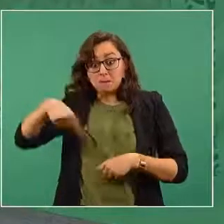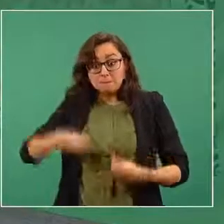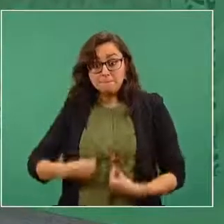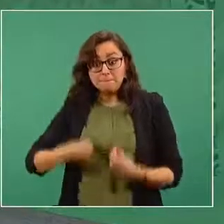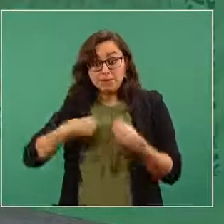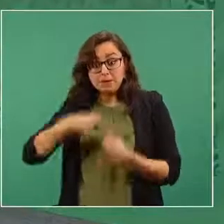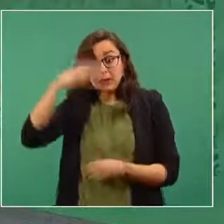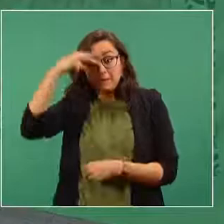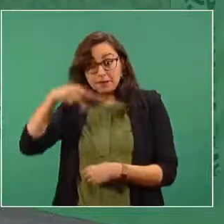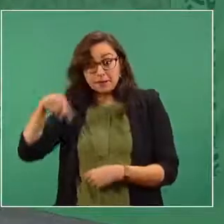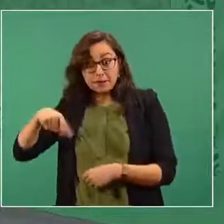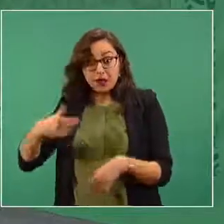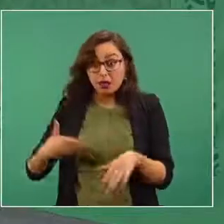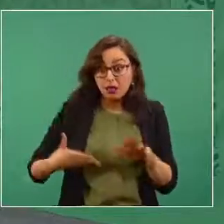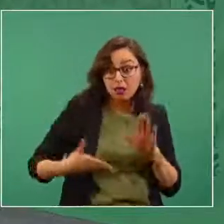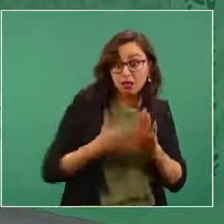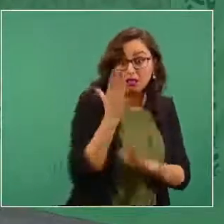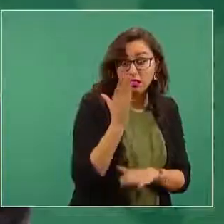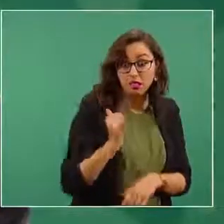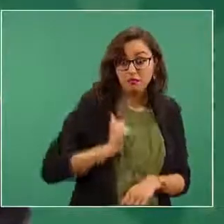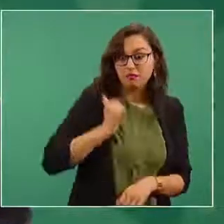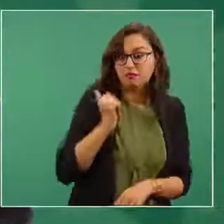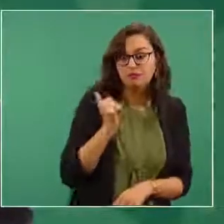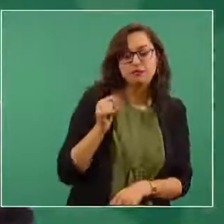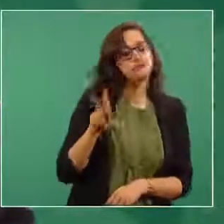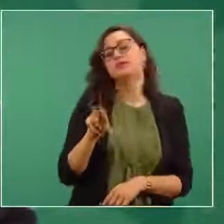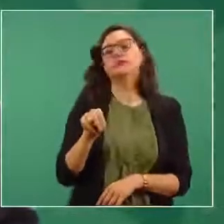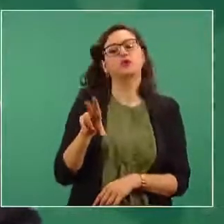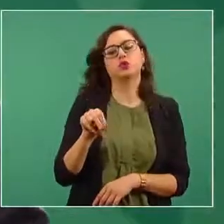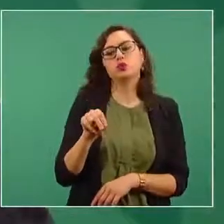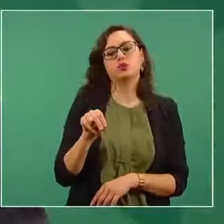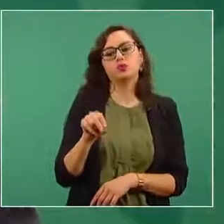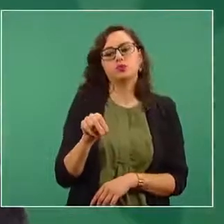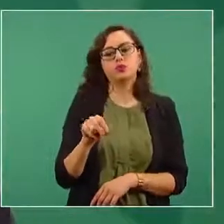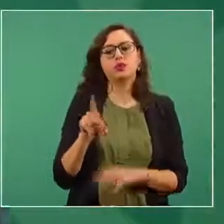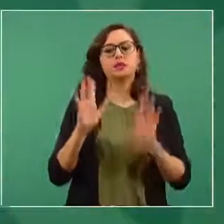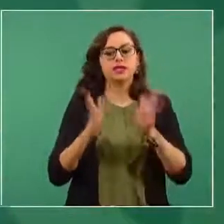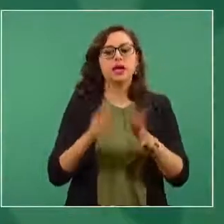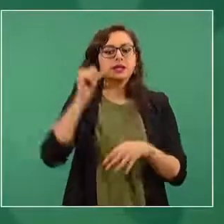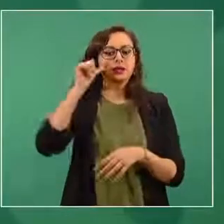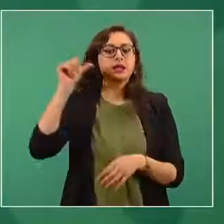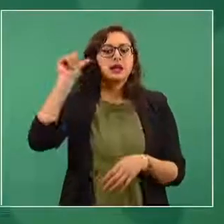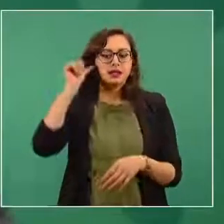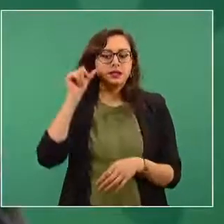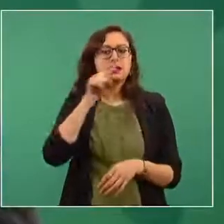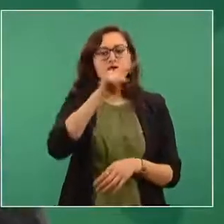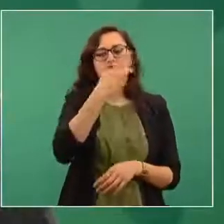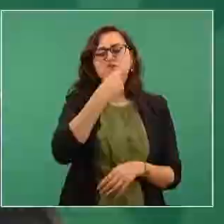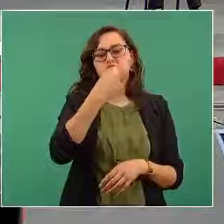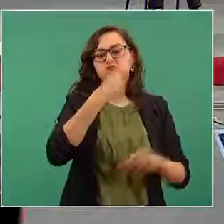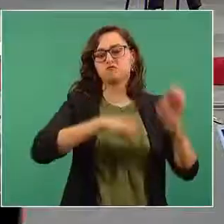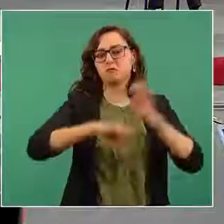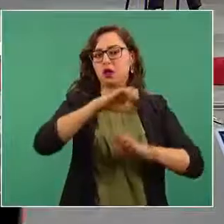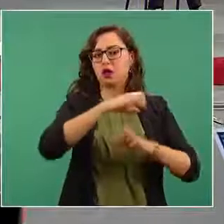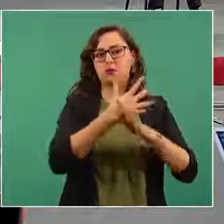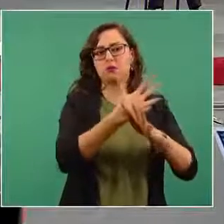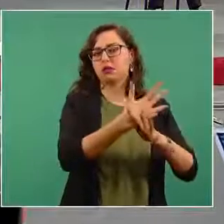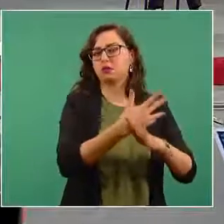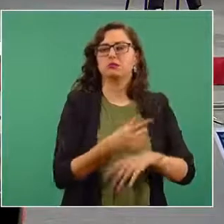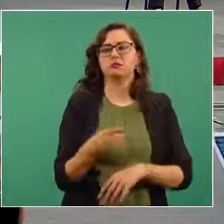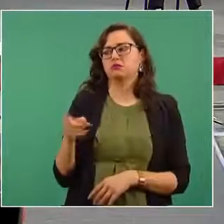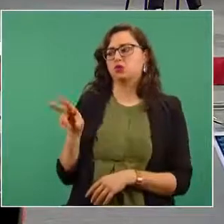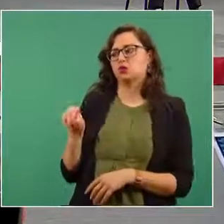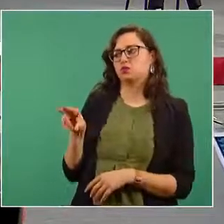cónsul ayer me ratificó que no fue así, que él no tiene participación en ello. Tampoco sabemos si ocurrió